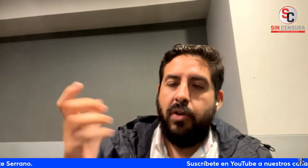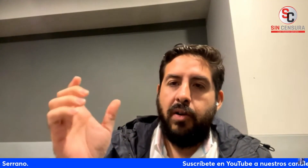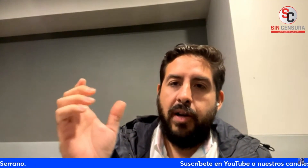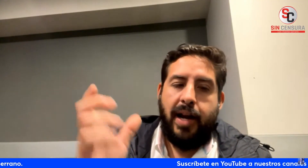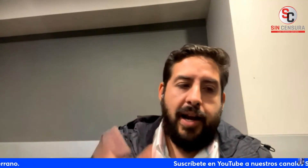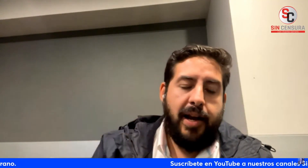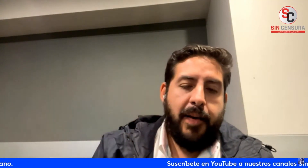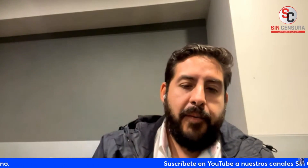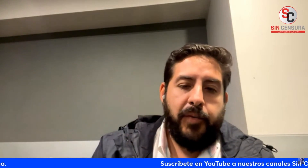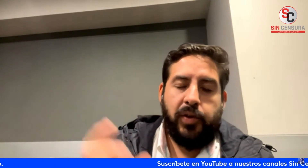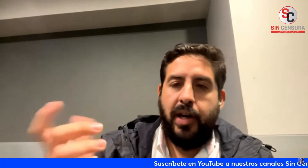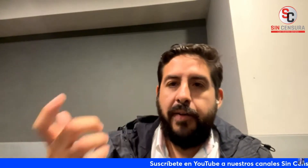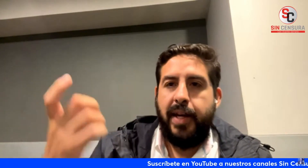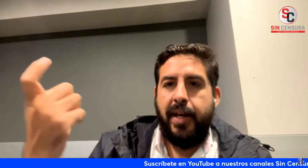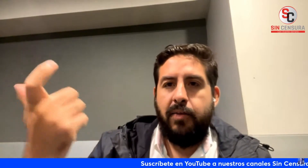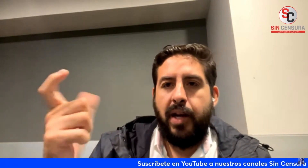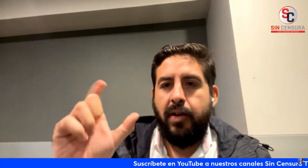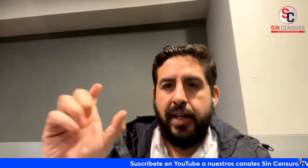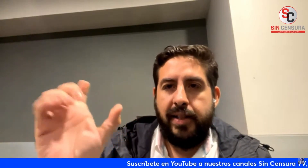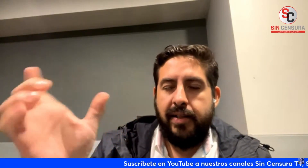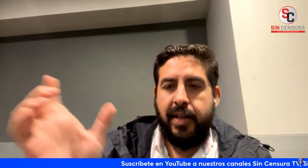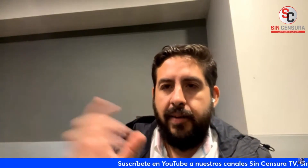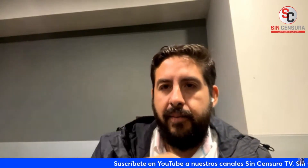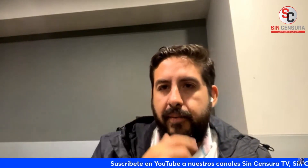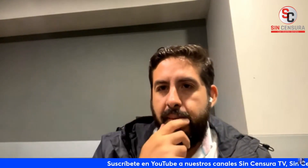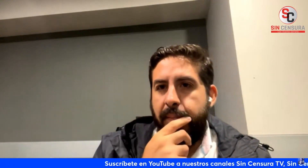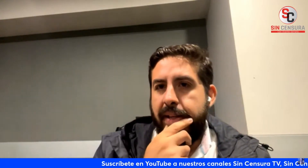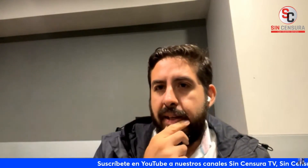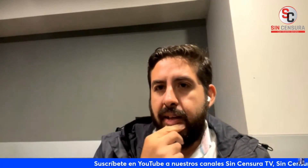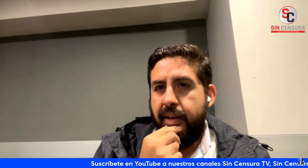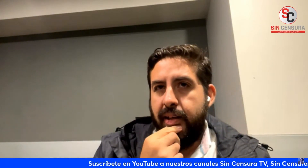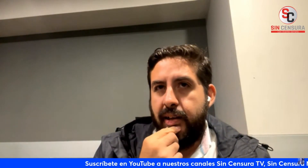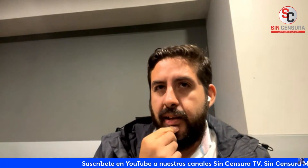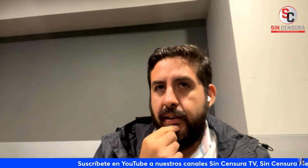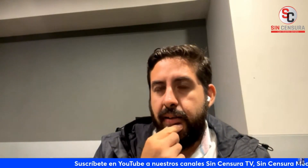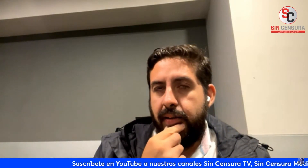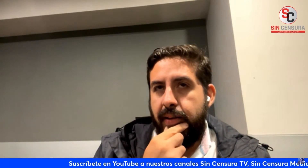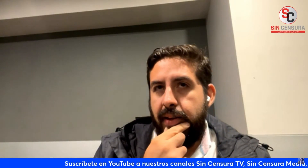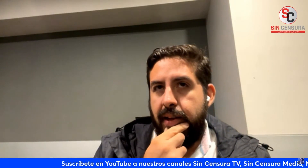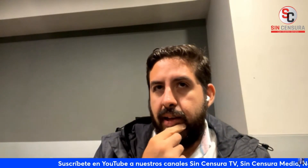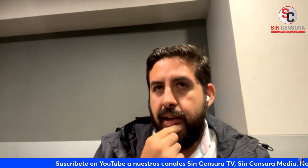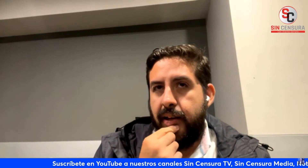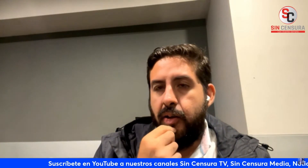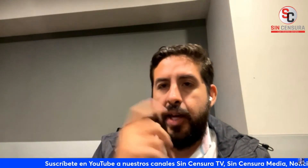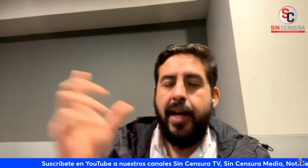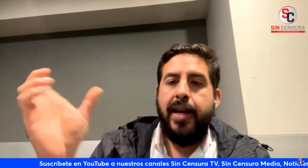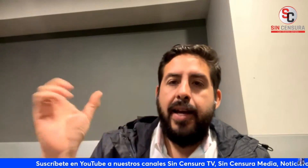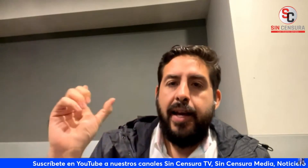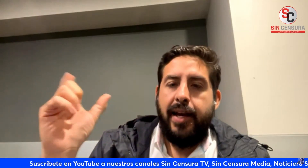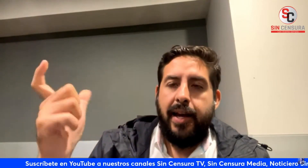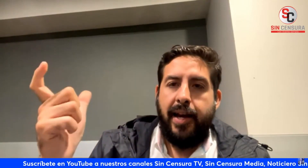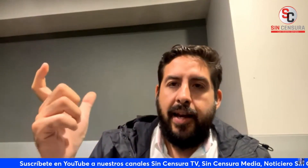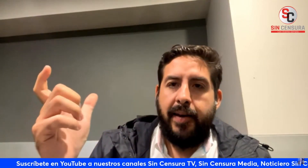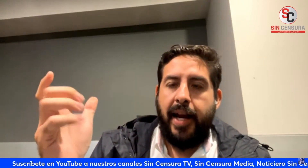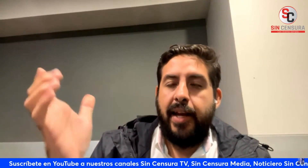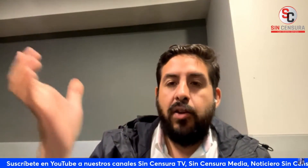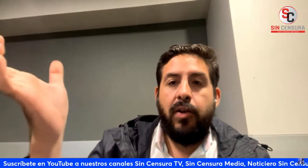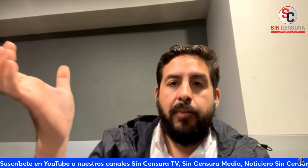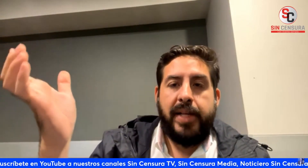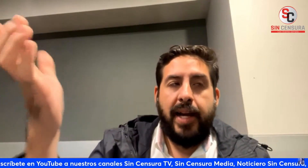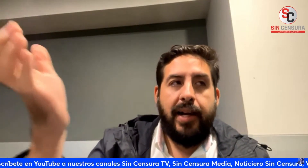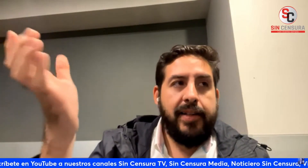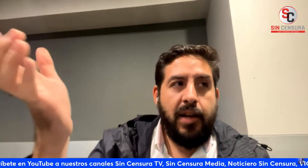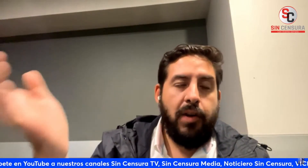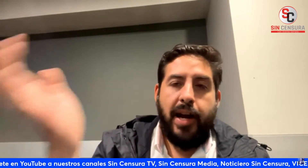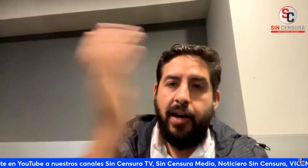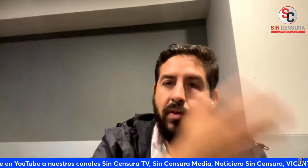se divulgó la fotografía de una congresista, me parece que de Georgia,